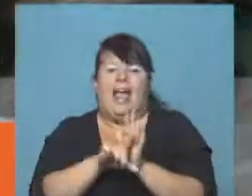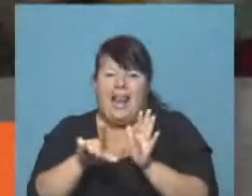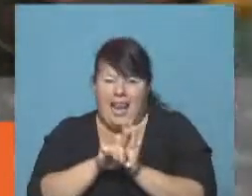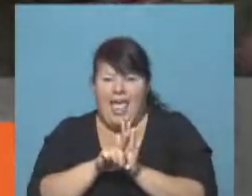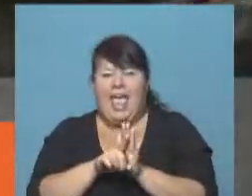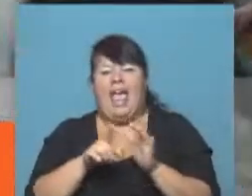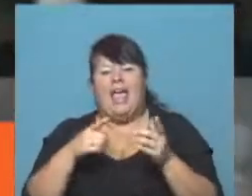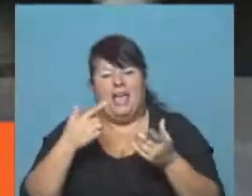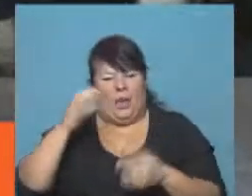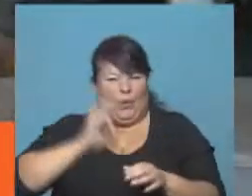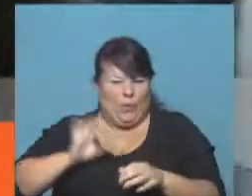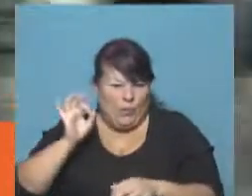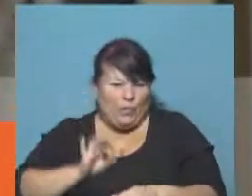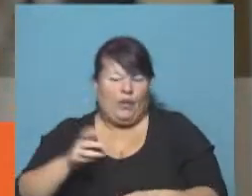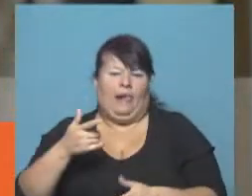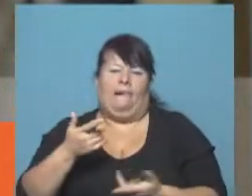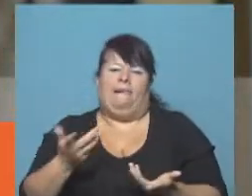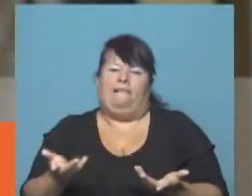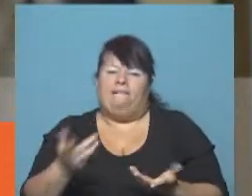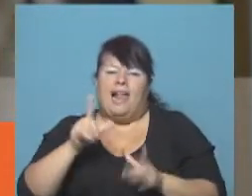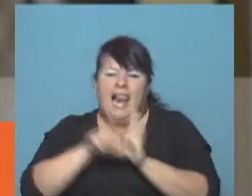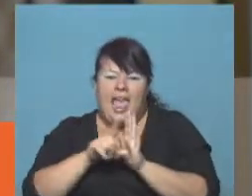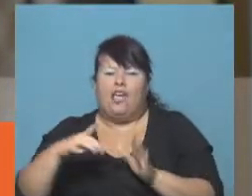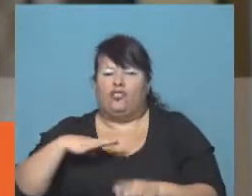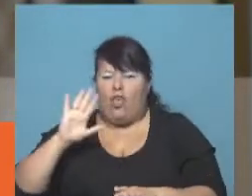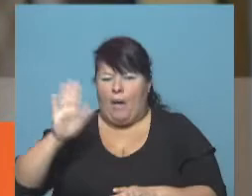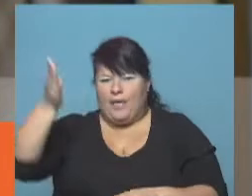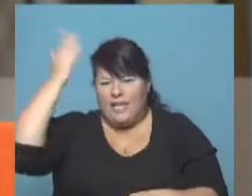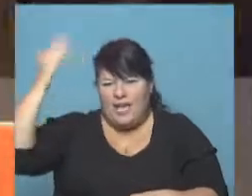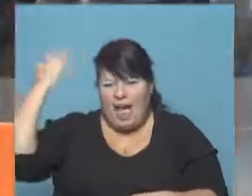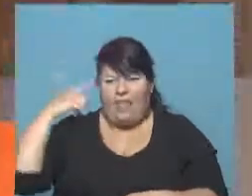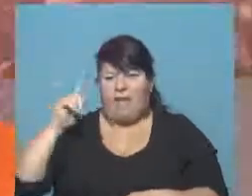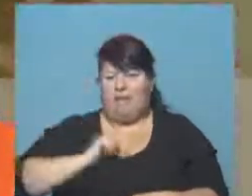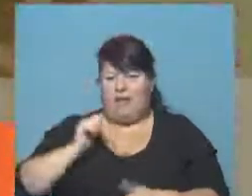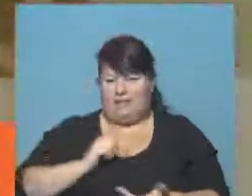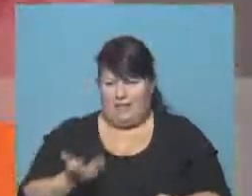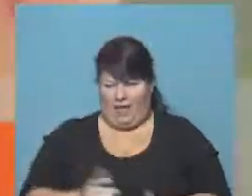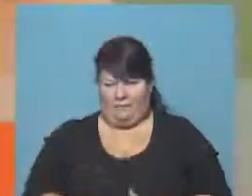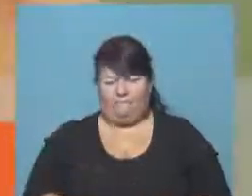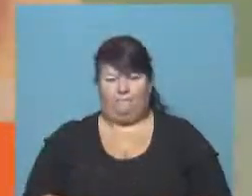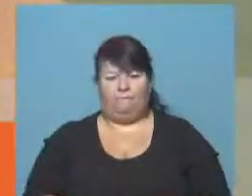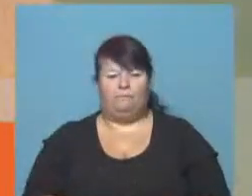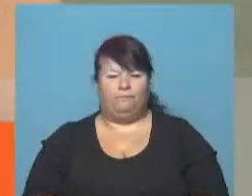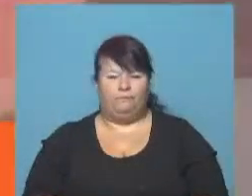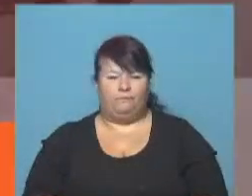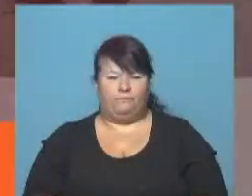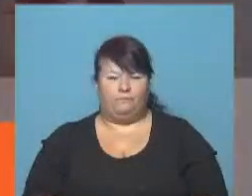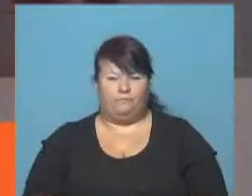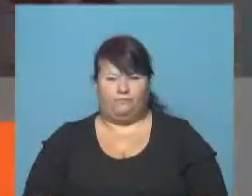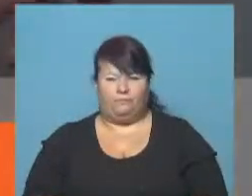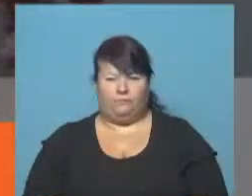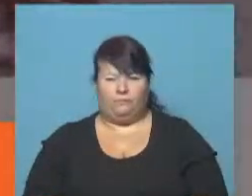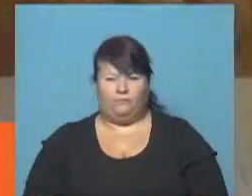muy arcaica, una legislación que viene todavía de las épocas dictatoriales. Mi cuerpo, mi vientre,